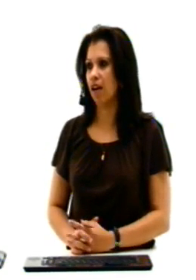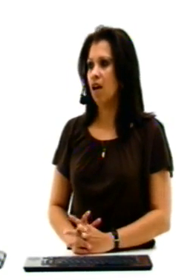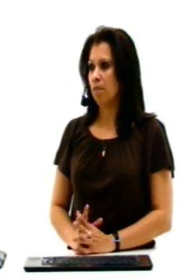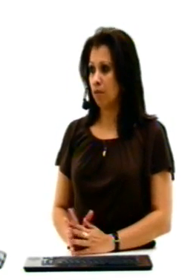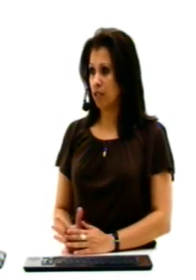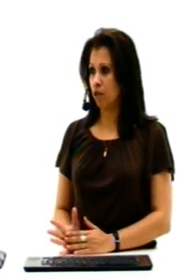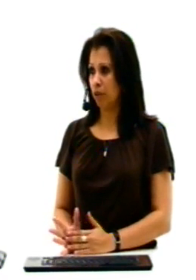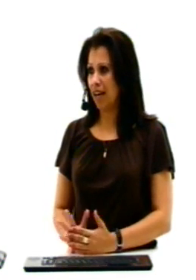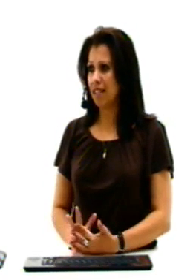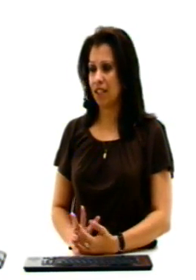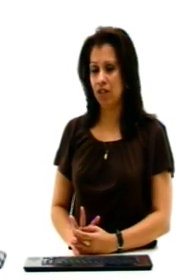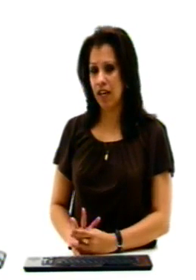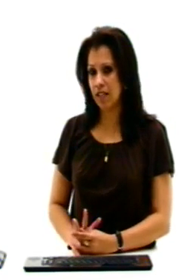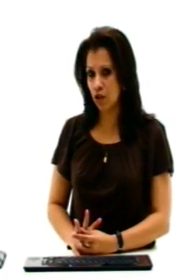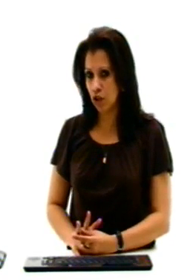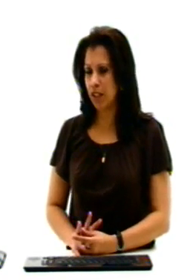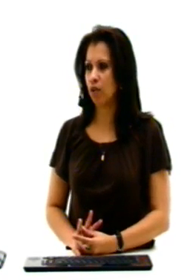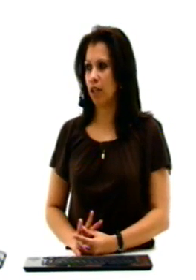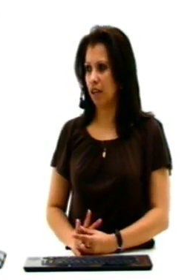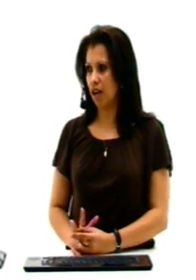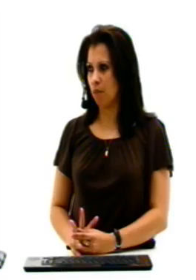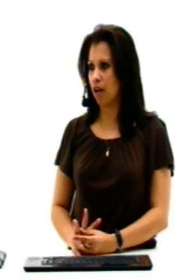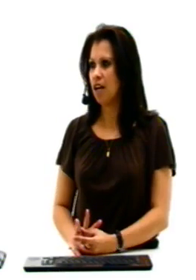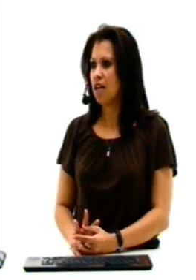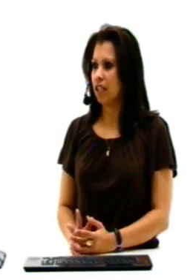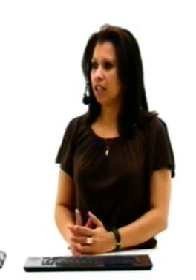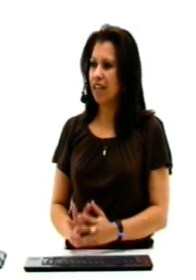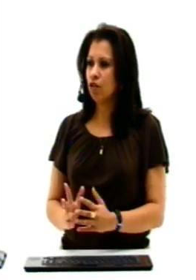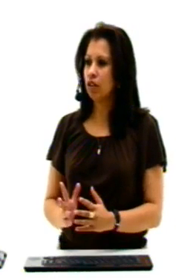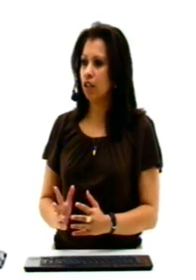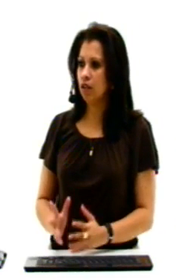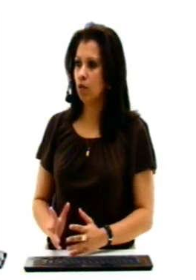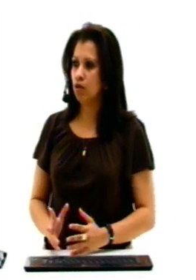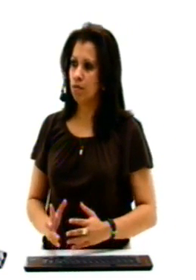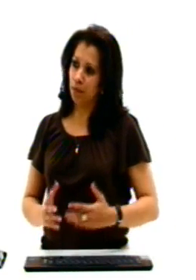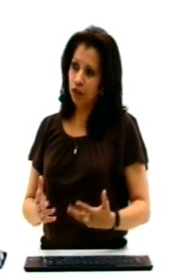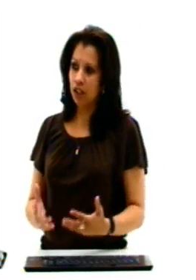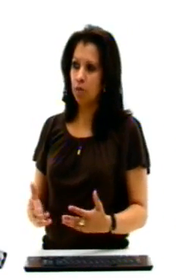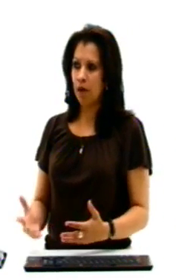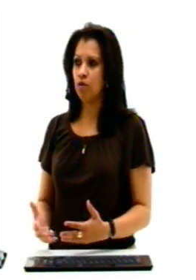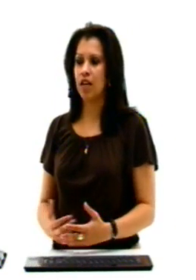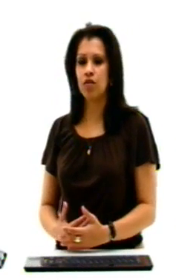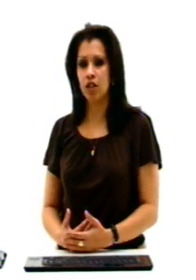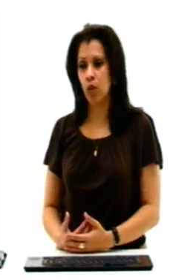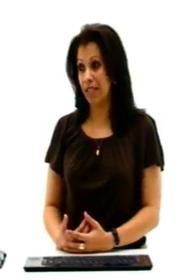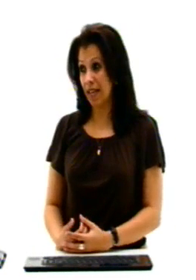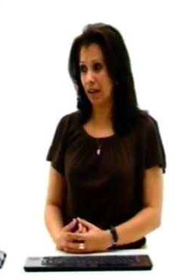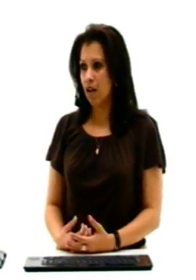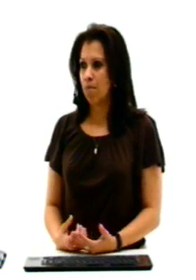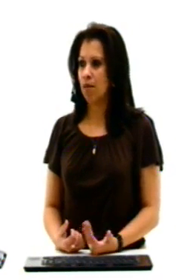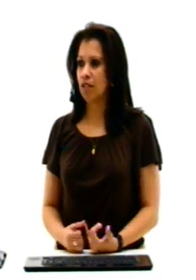colonial vamos a enumerar las actividades económicas durante la época Y qué contenidos contenidos vamos a